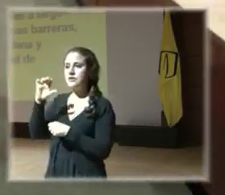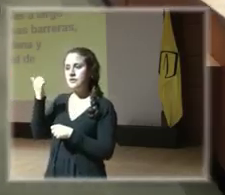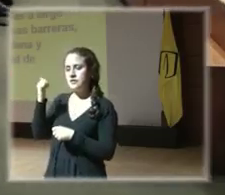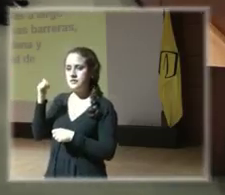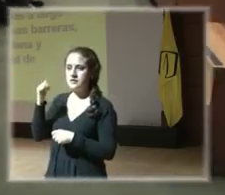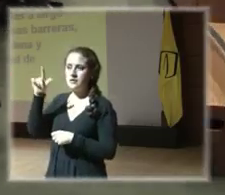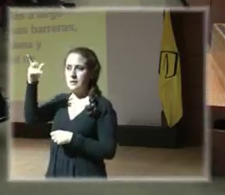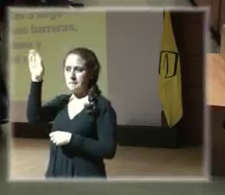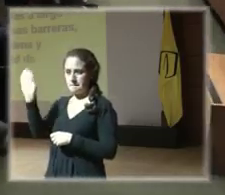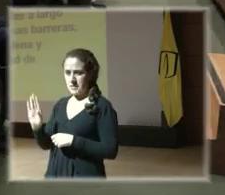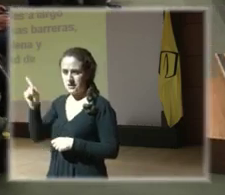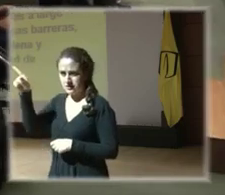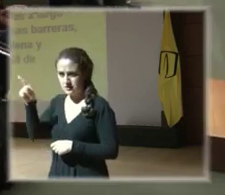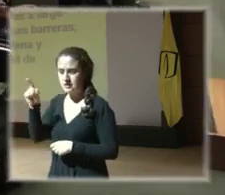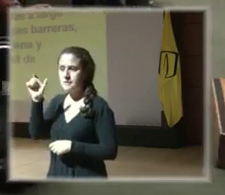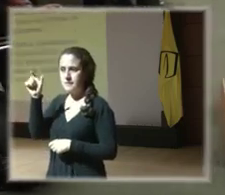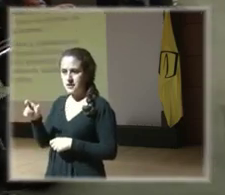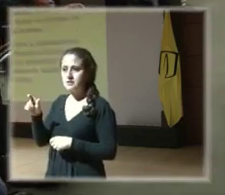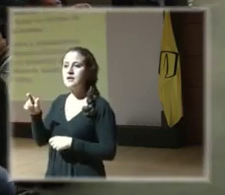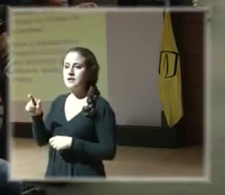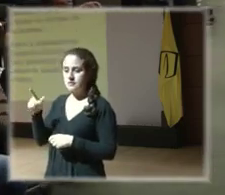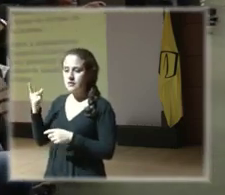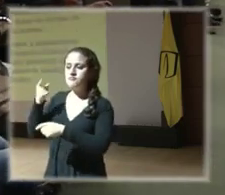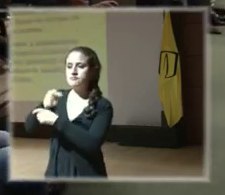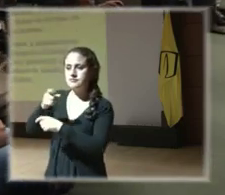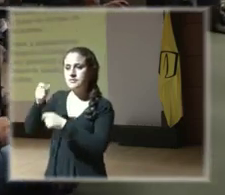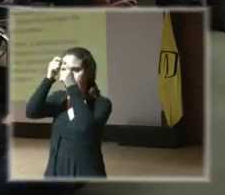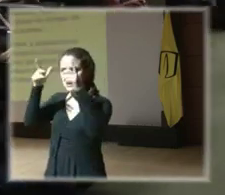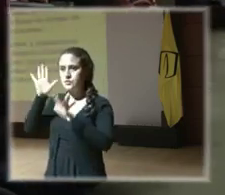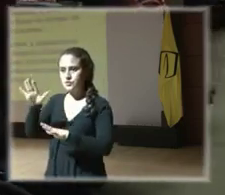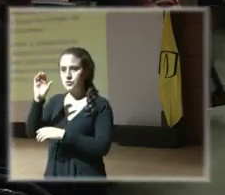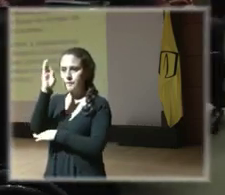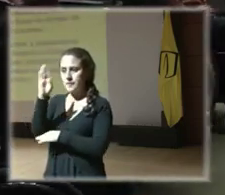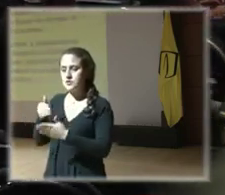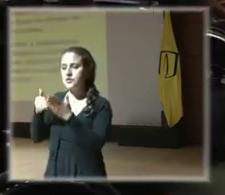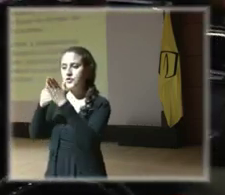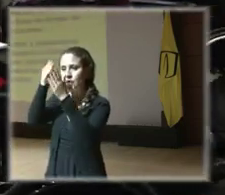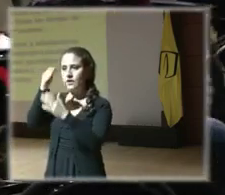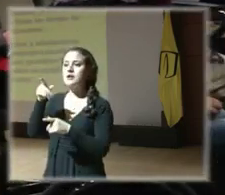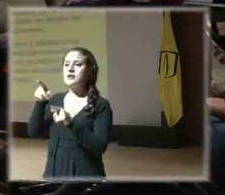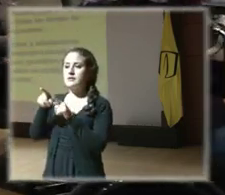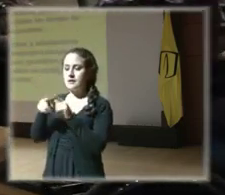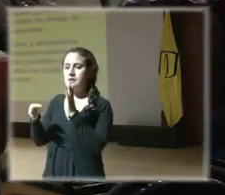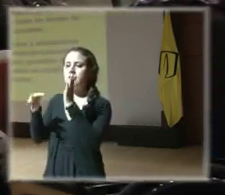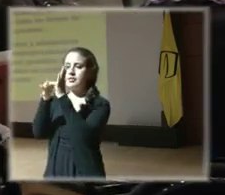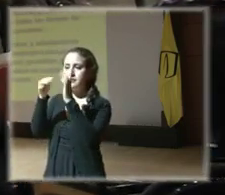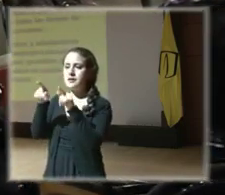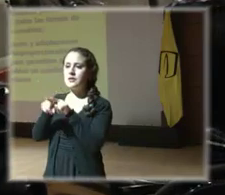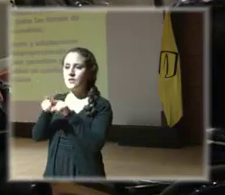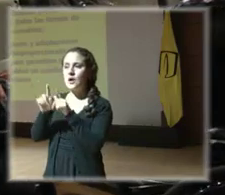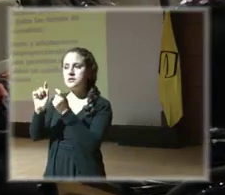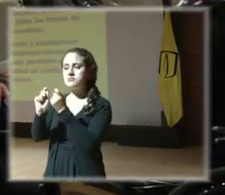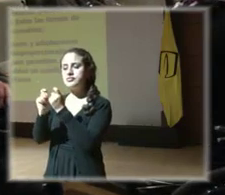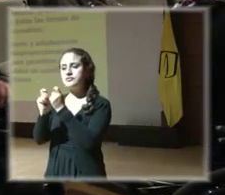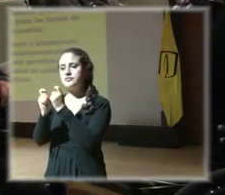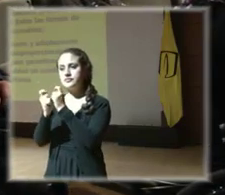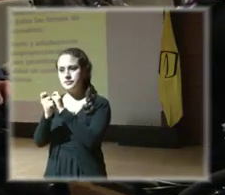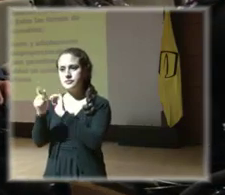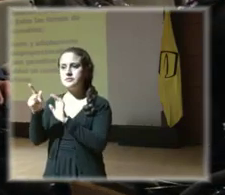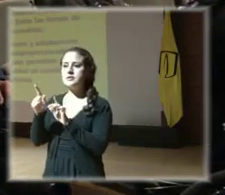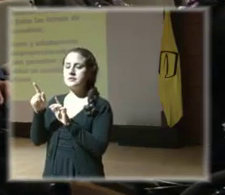contra Brasil, que hay una condena al Estado brasileño y a partir de eso se generó un cambio leve en materia